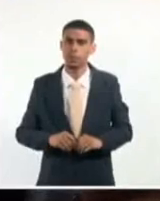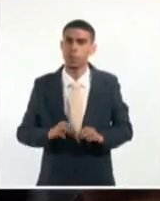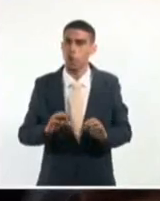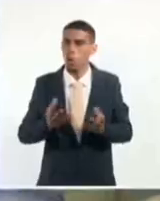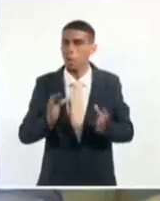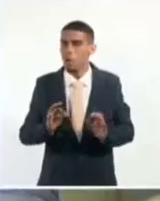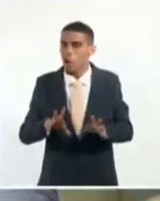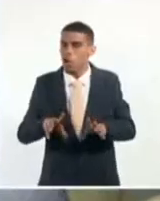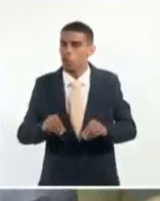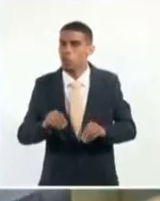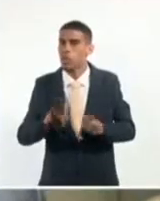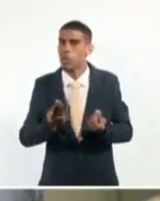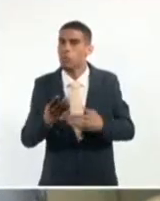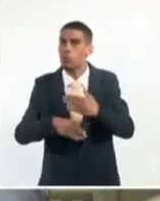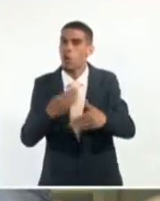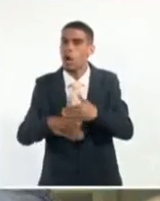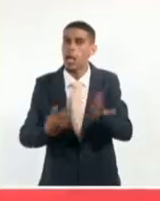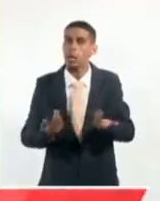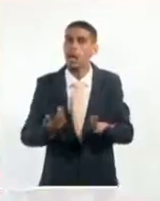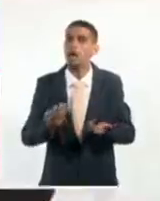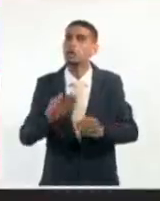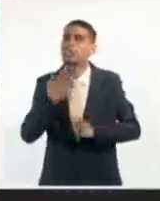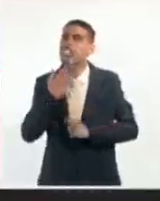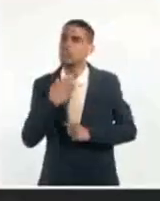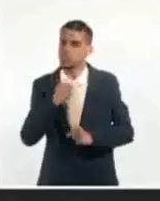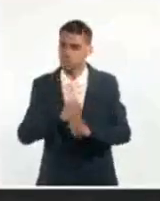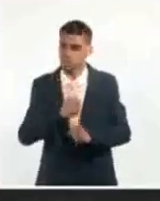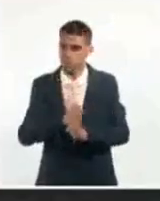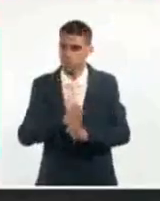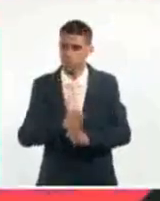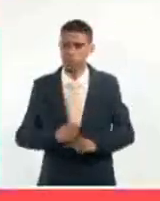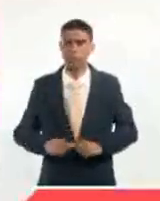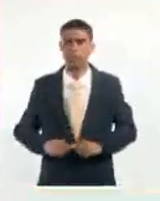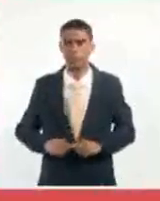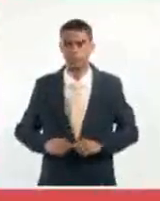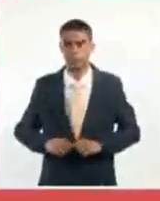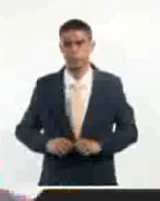con felicidad, con alegría, con deseo.